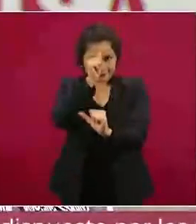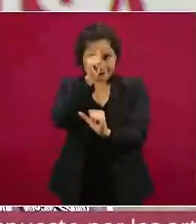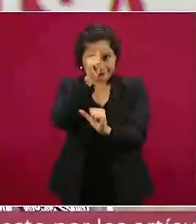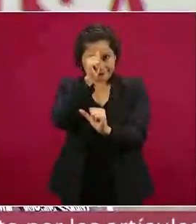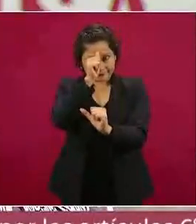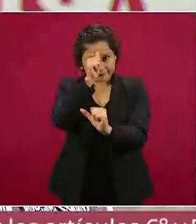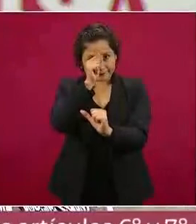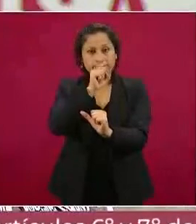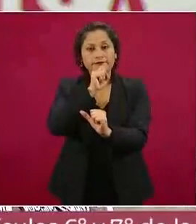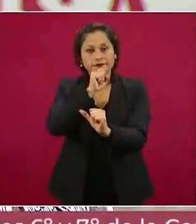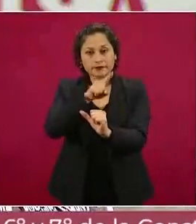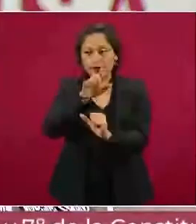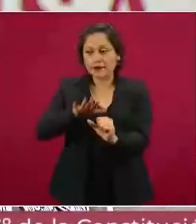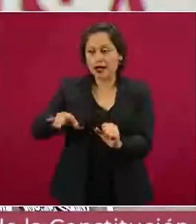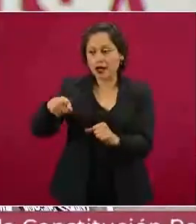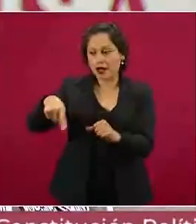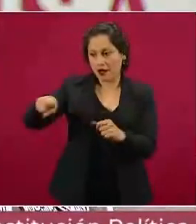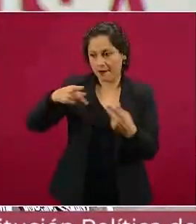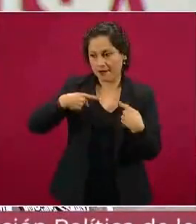recoger los sentimientos de la gente.